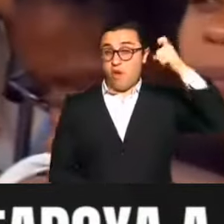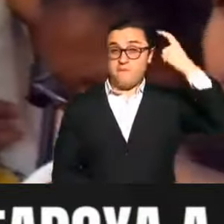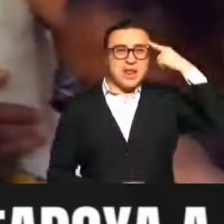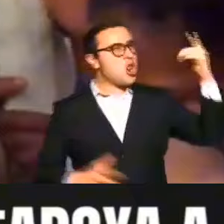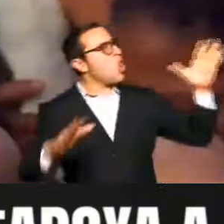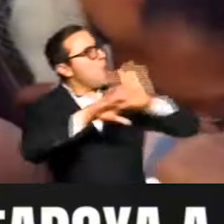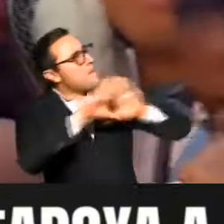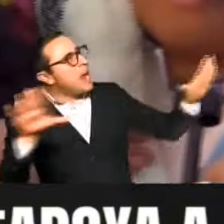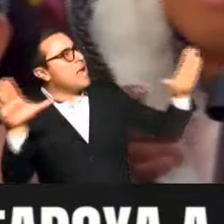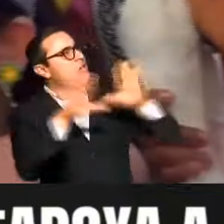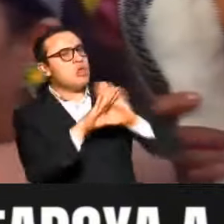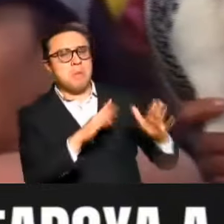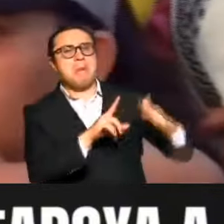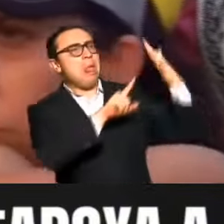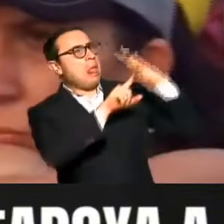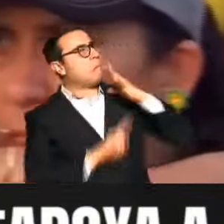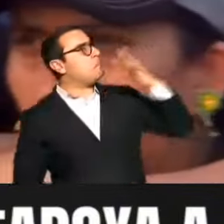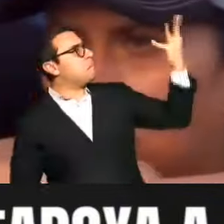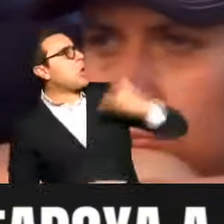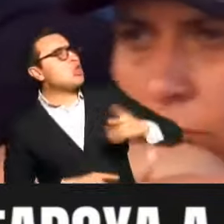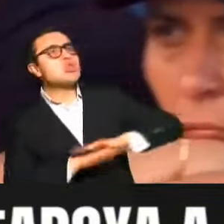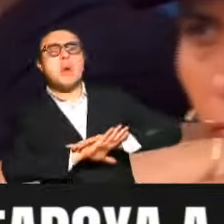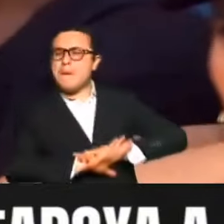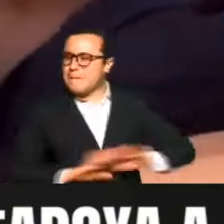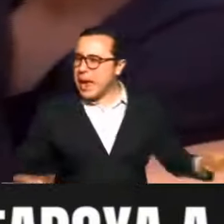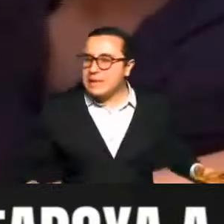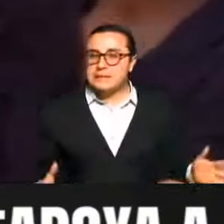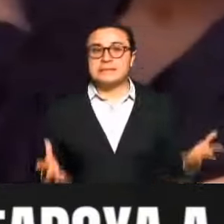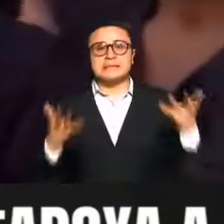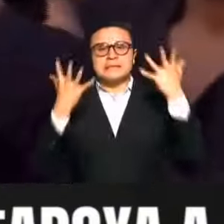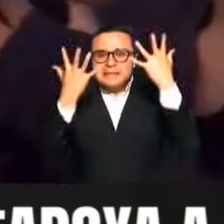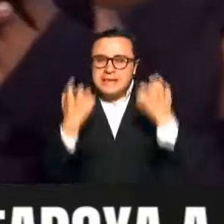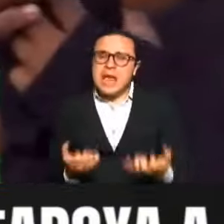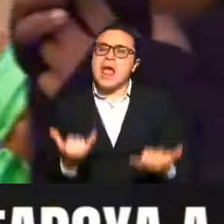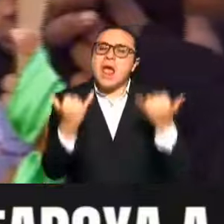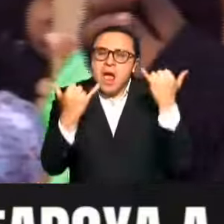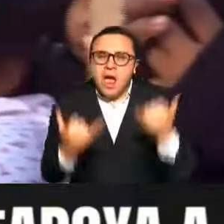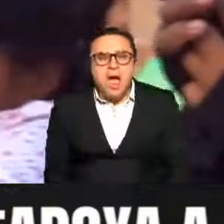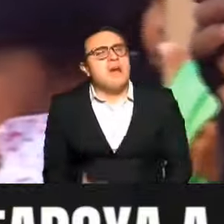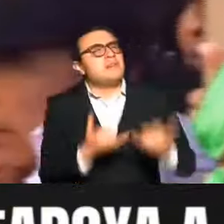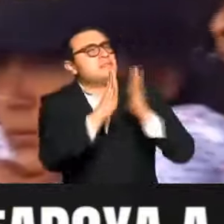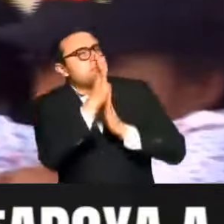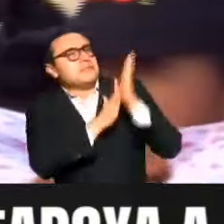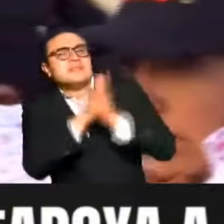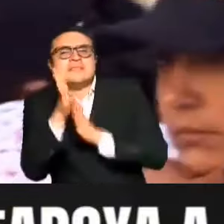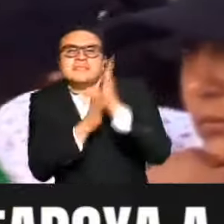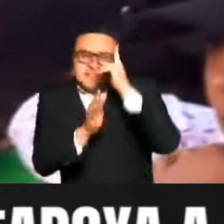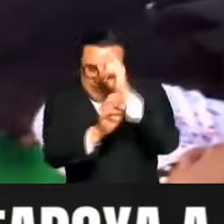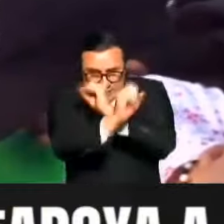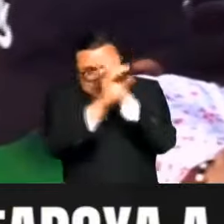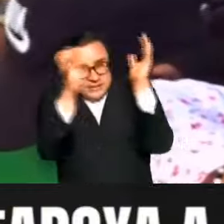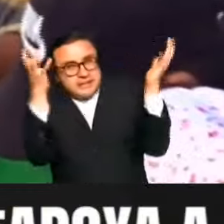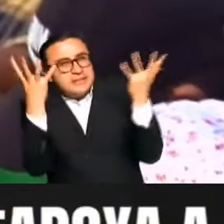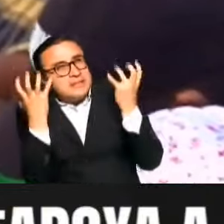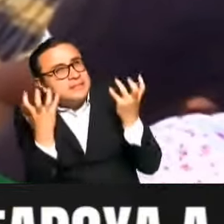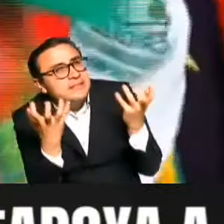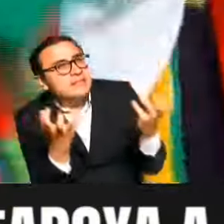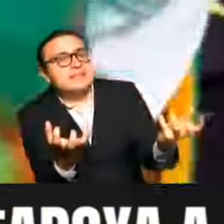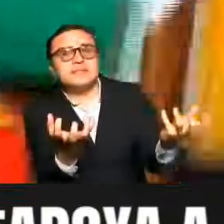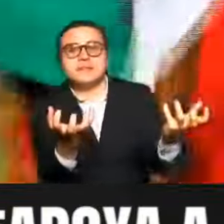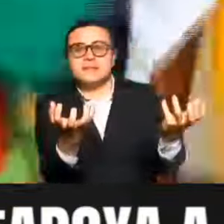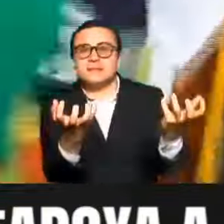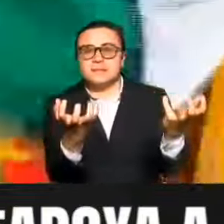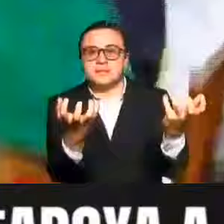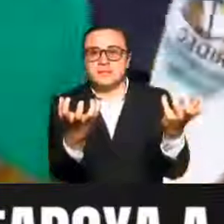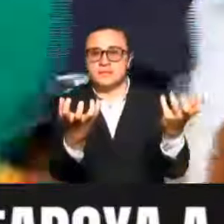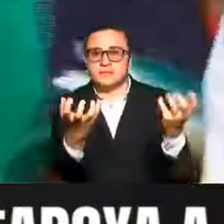la humillación, que era necesario tener un momento de esperanza, una ilusión. Entonces,